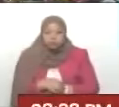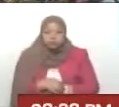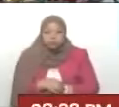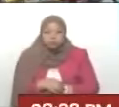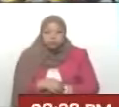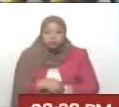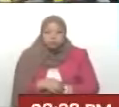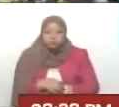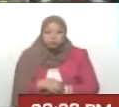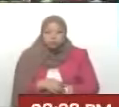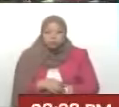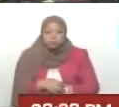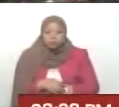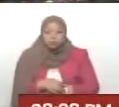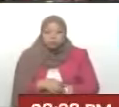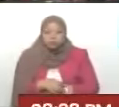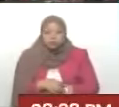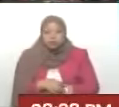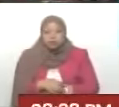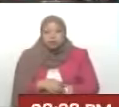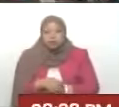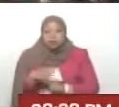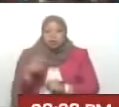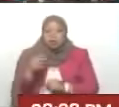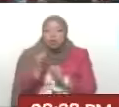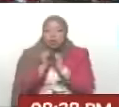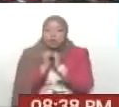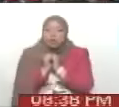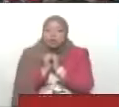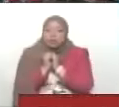y ella venía con una Virgen del Valle,